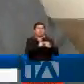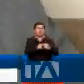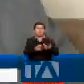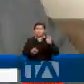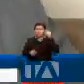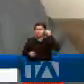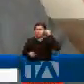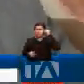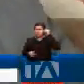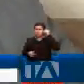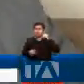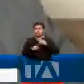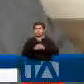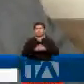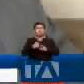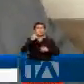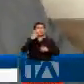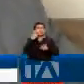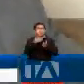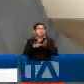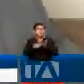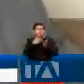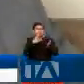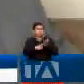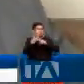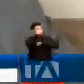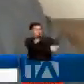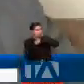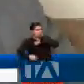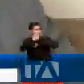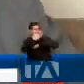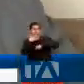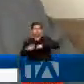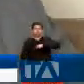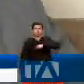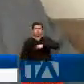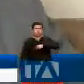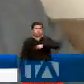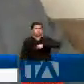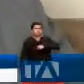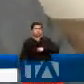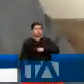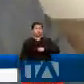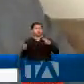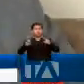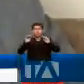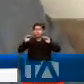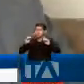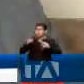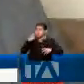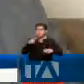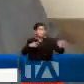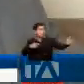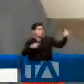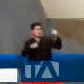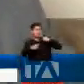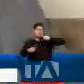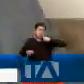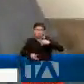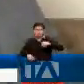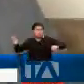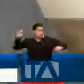acá. Ahí se determina cómo tienen que emplearse los escudos, por ejemplo, de los que hemos visto nosotros acá. Cómo tiene que enfrentarse a la fuerza pública. Cómo